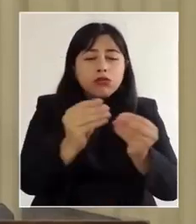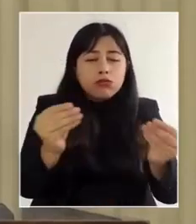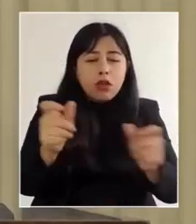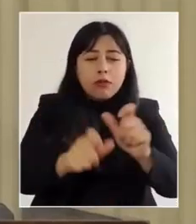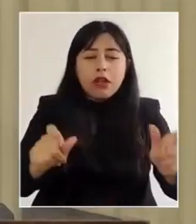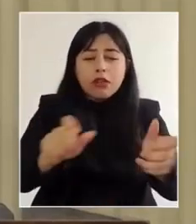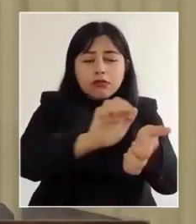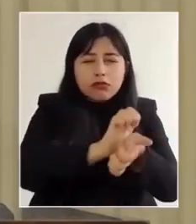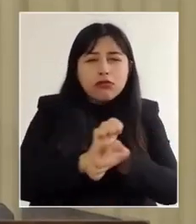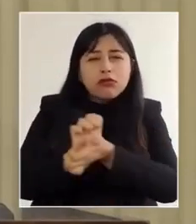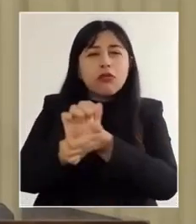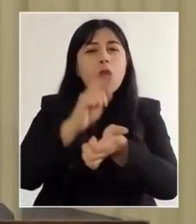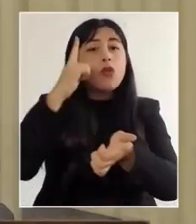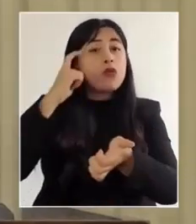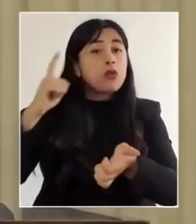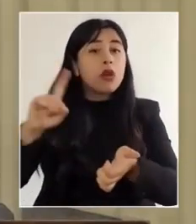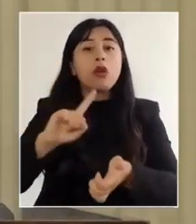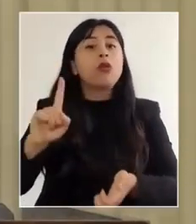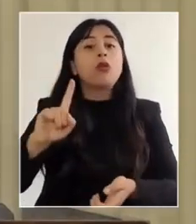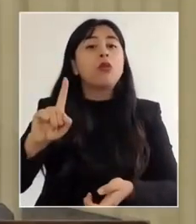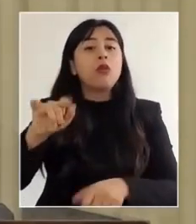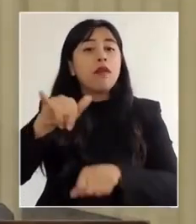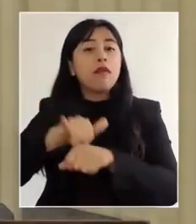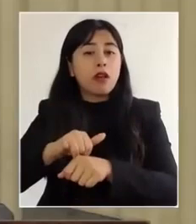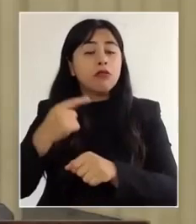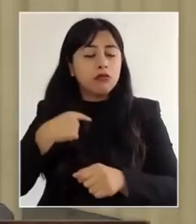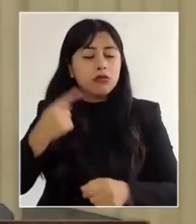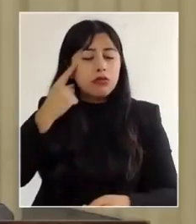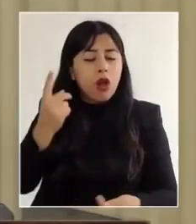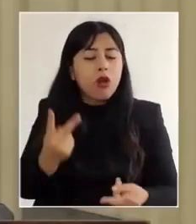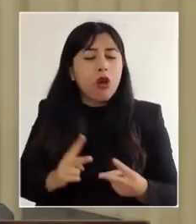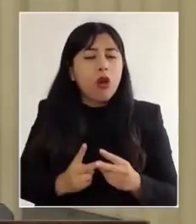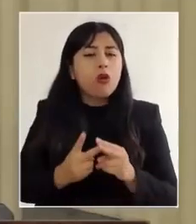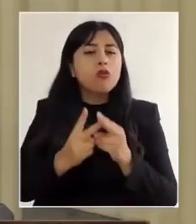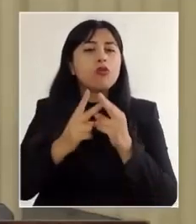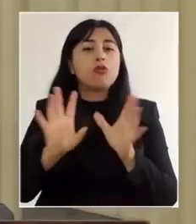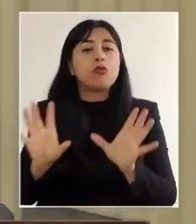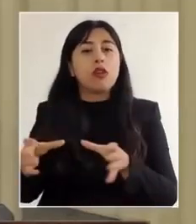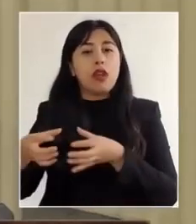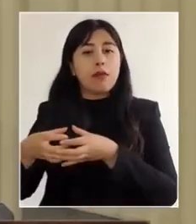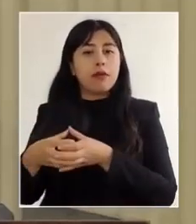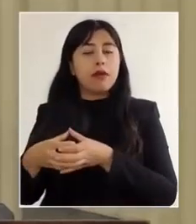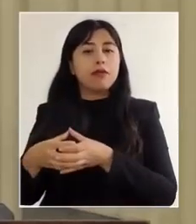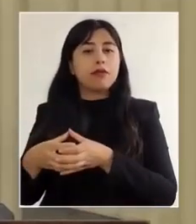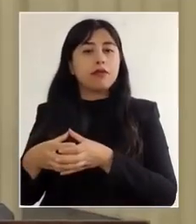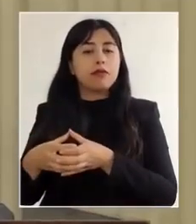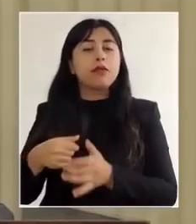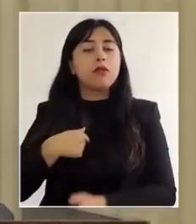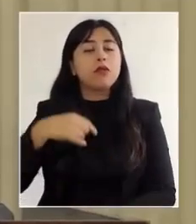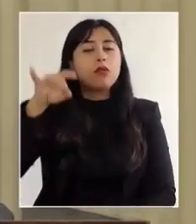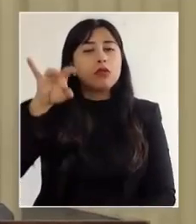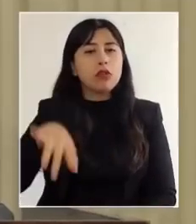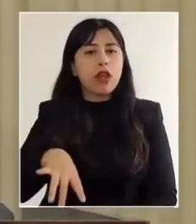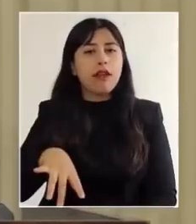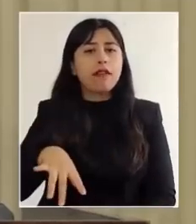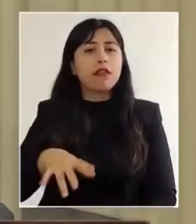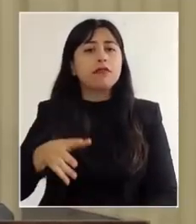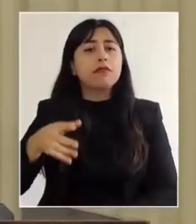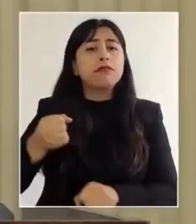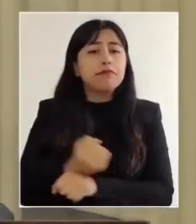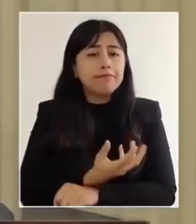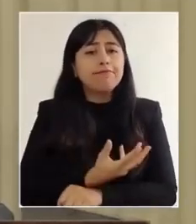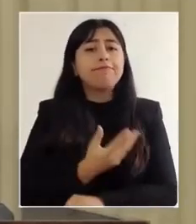y no es utópico lo basta construyendo con una parte con un colectivo uno sabe caerse llorar